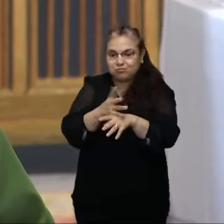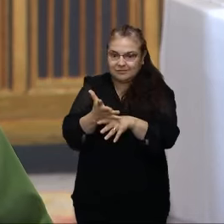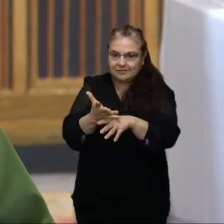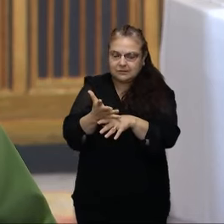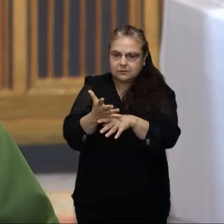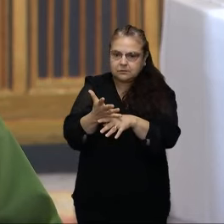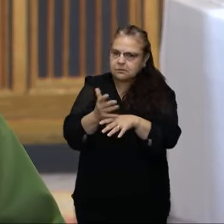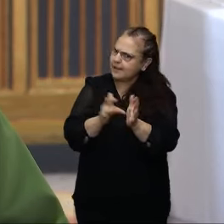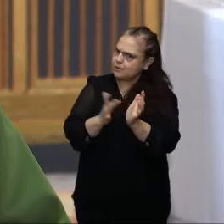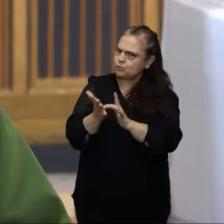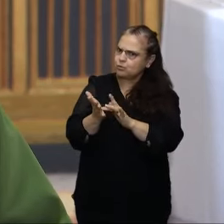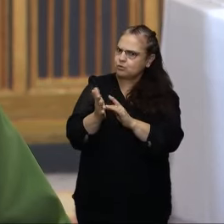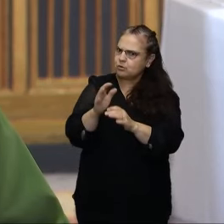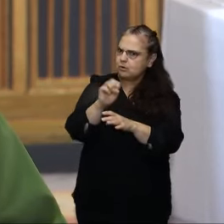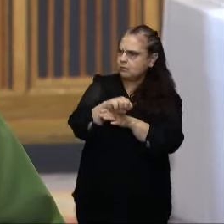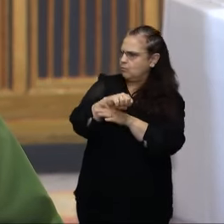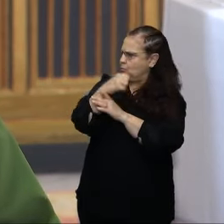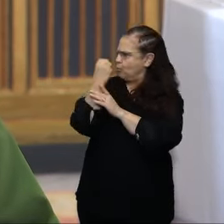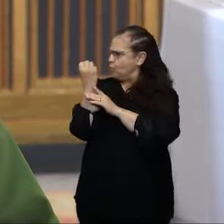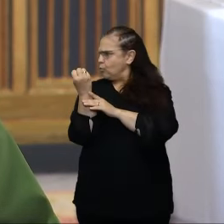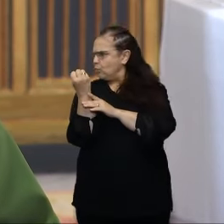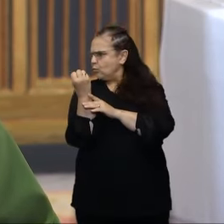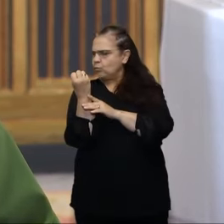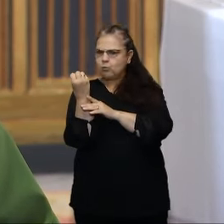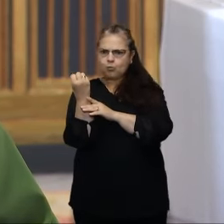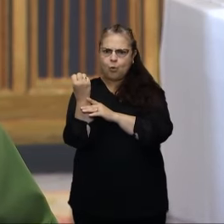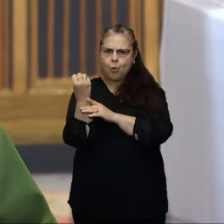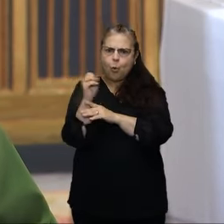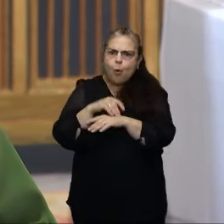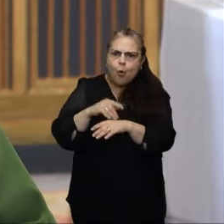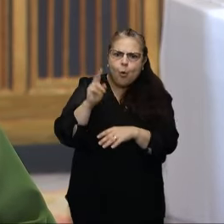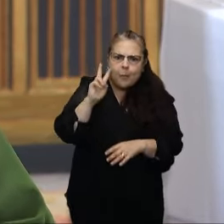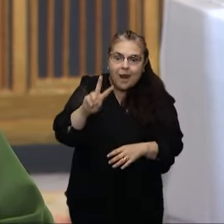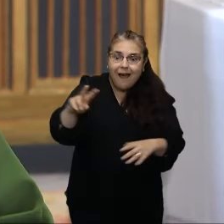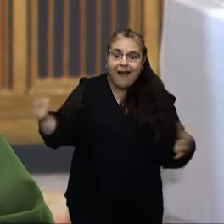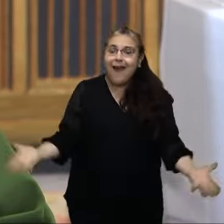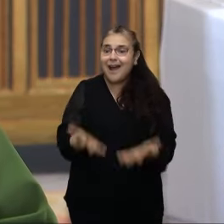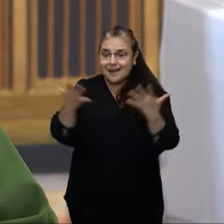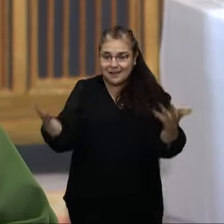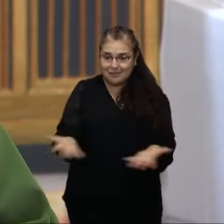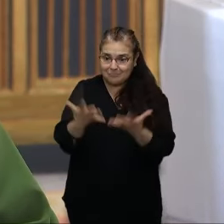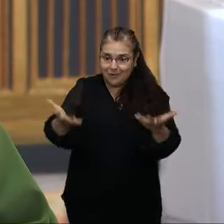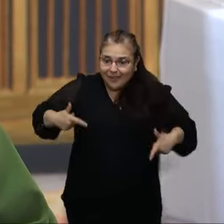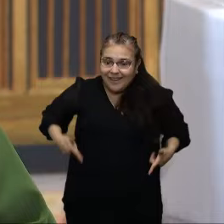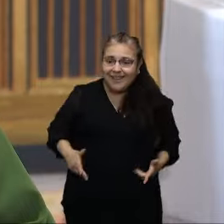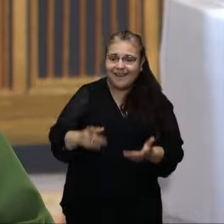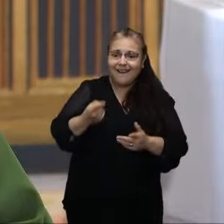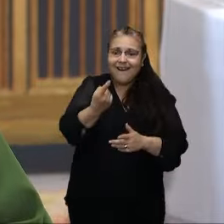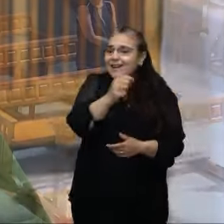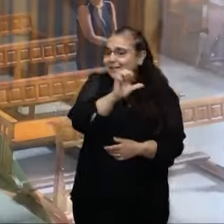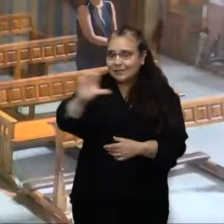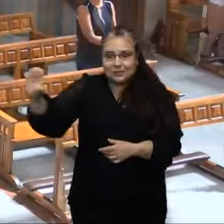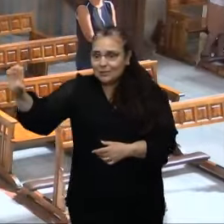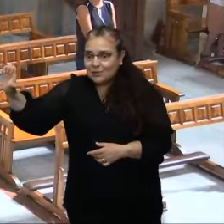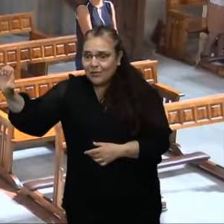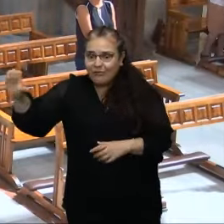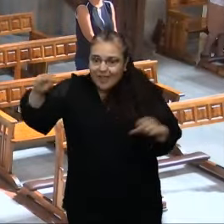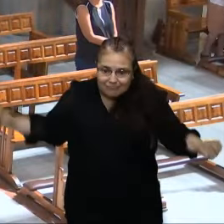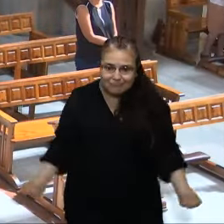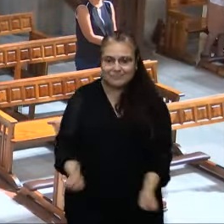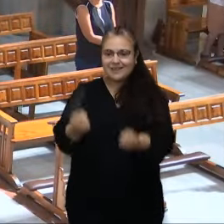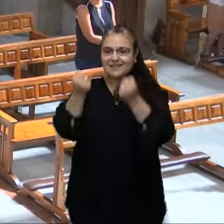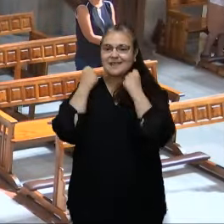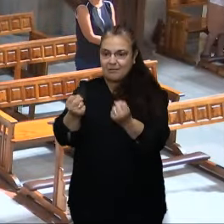Jesús se volvió y al verla le dijo: ánimo, hija, tu fe te ha